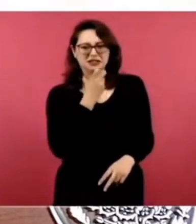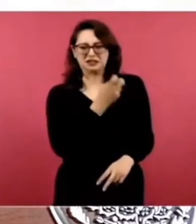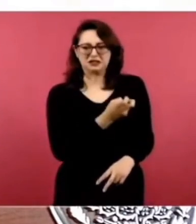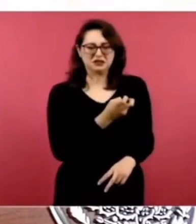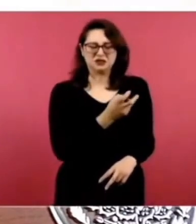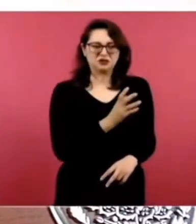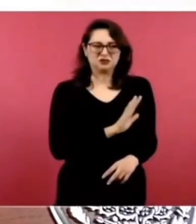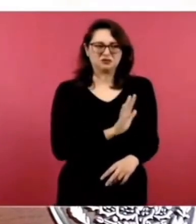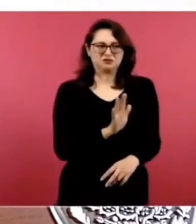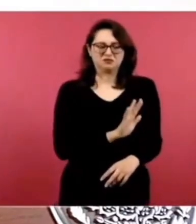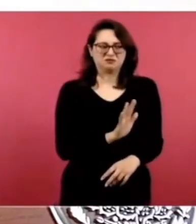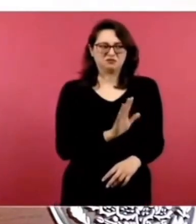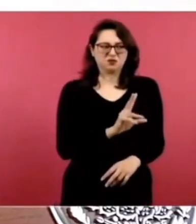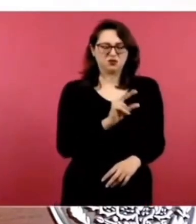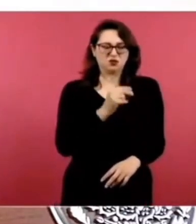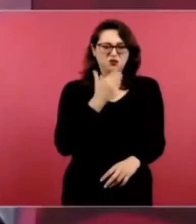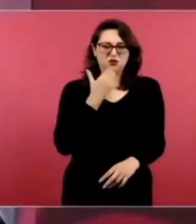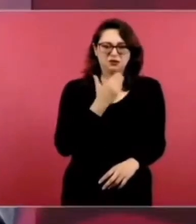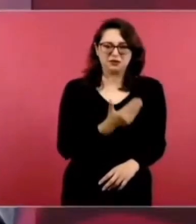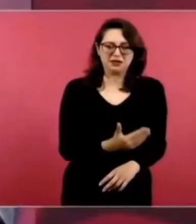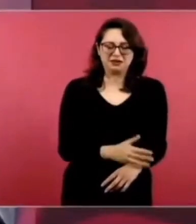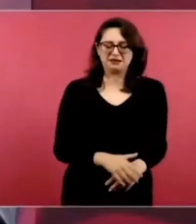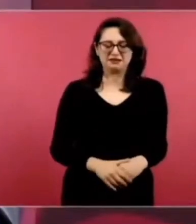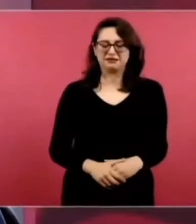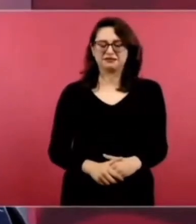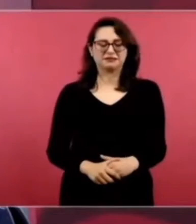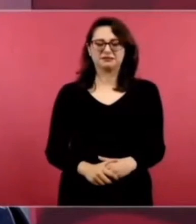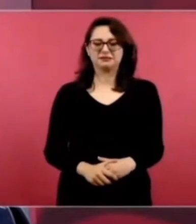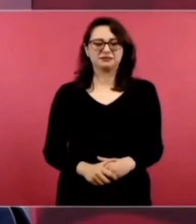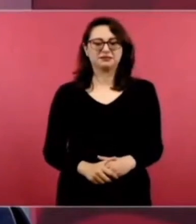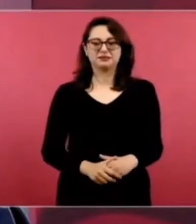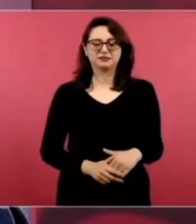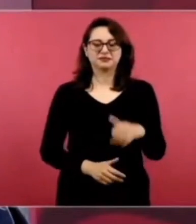La mayoría del pueblo no ve bien eso.